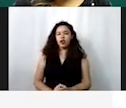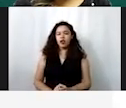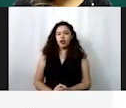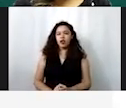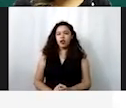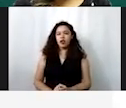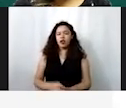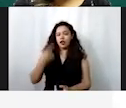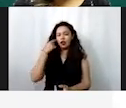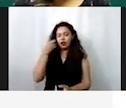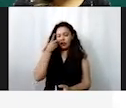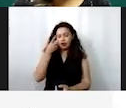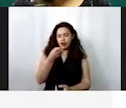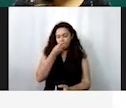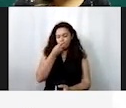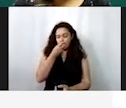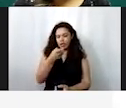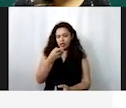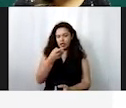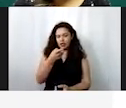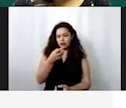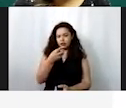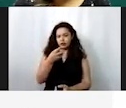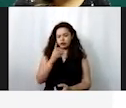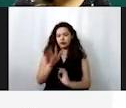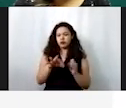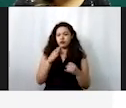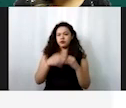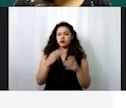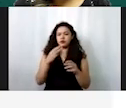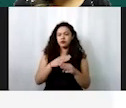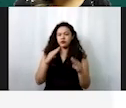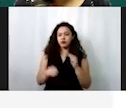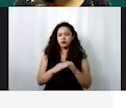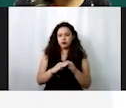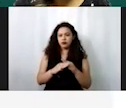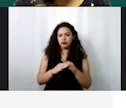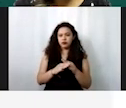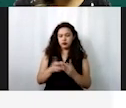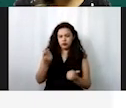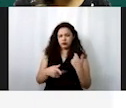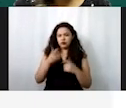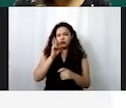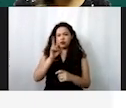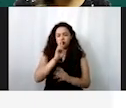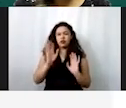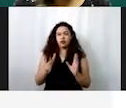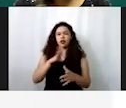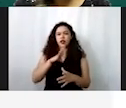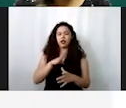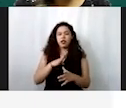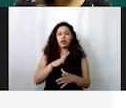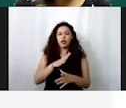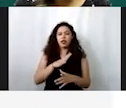comentarles que al final del material, yo creo que ya varios de ustedes lo vieron, tenemos una